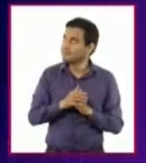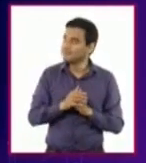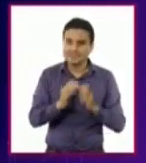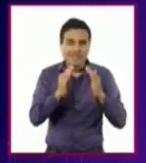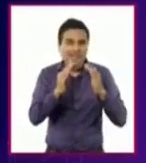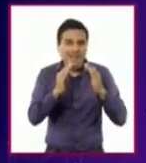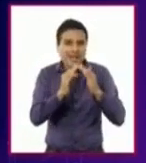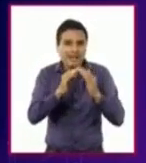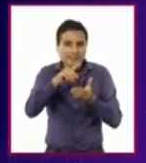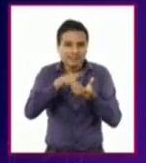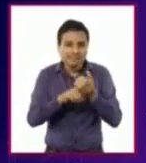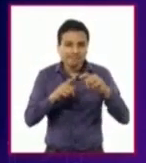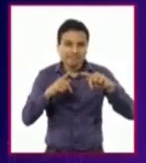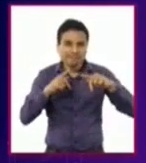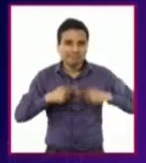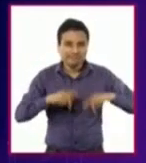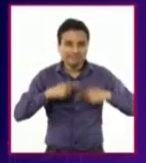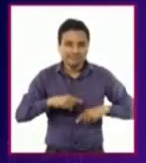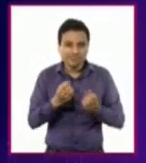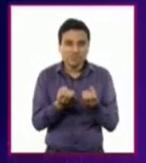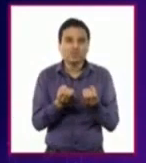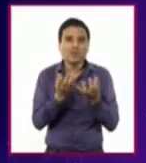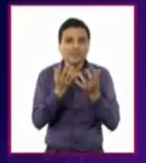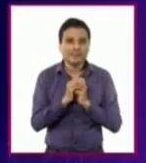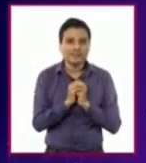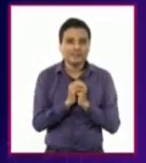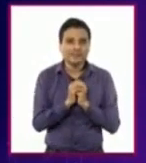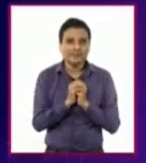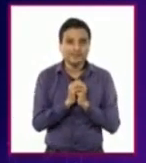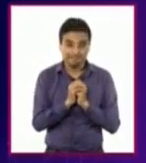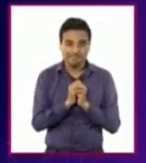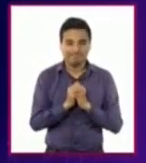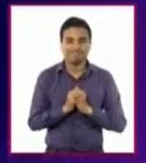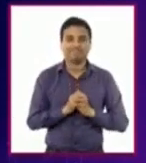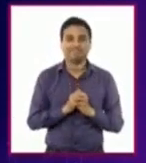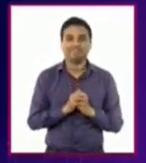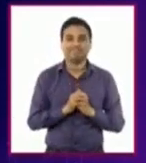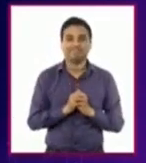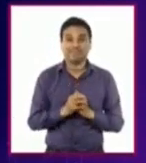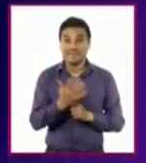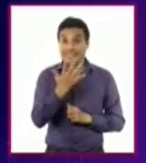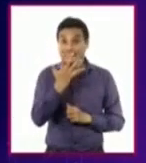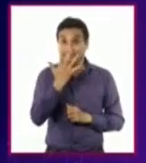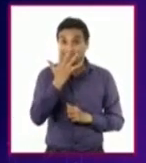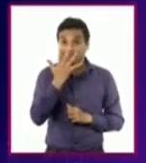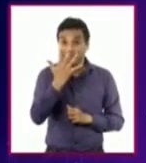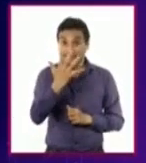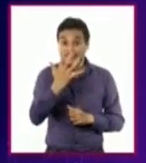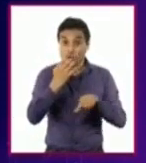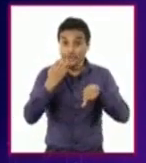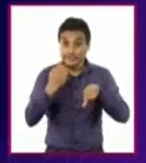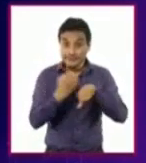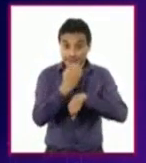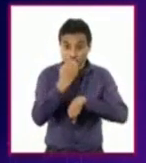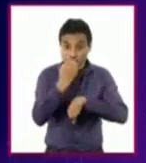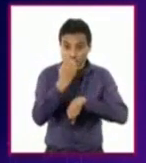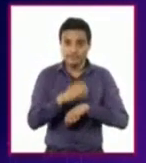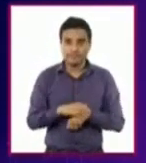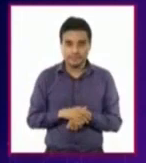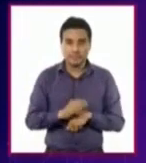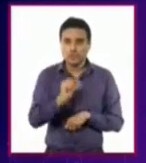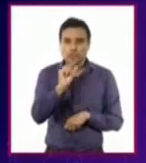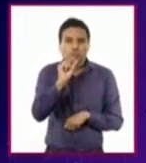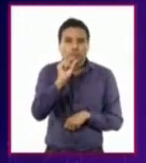corresponden como se observa en la gráfica hay cinco estados en la república con el menor promedio